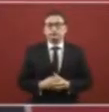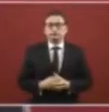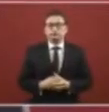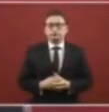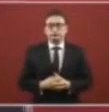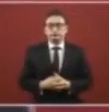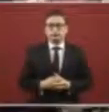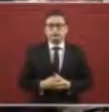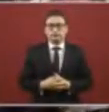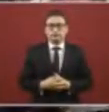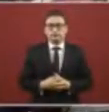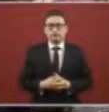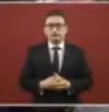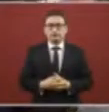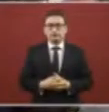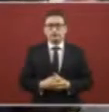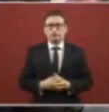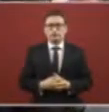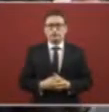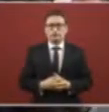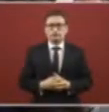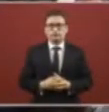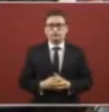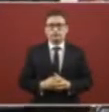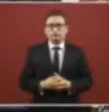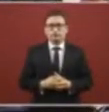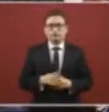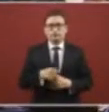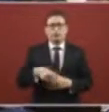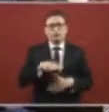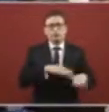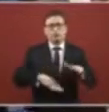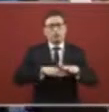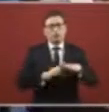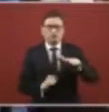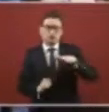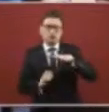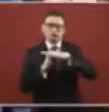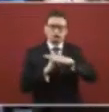con una base en el humanismo